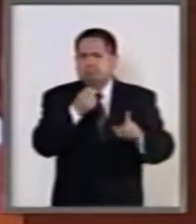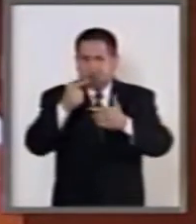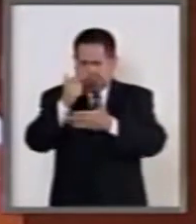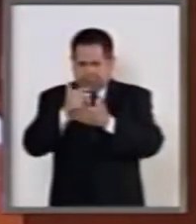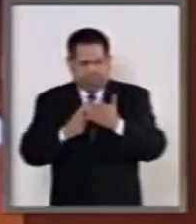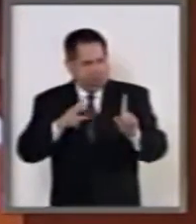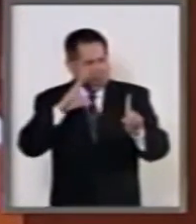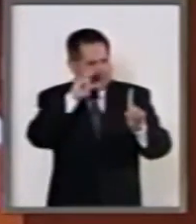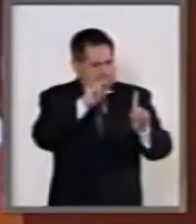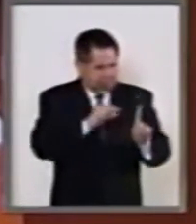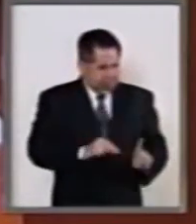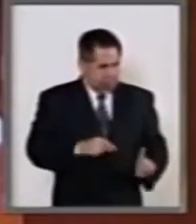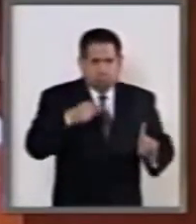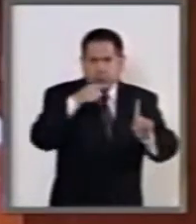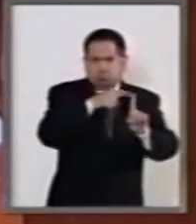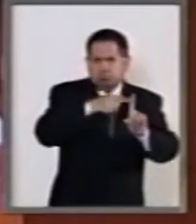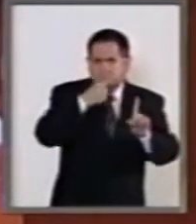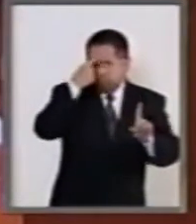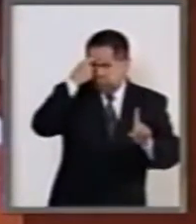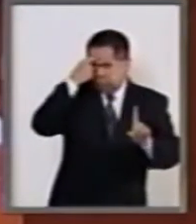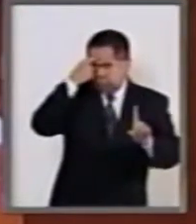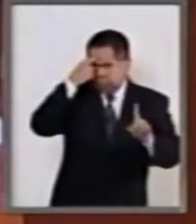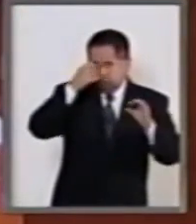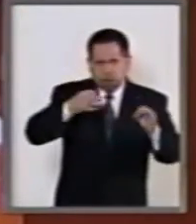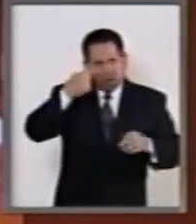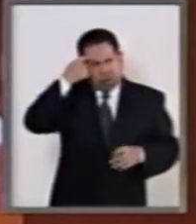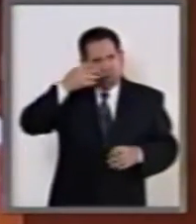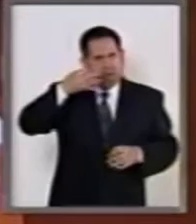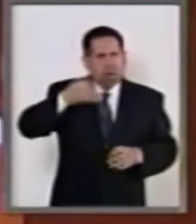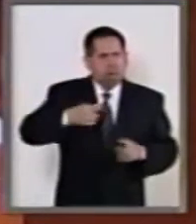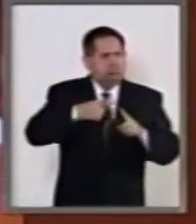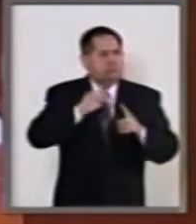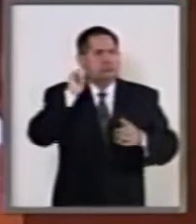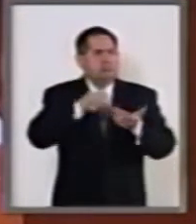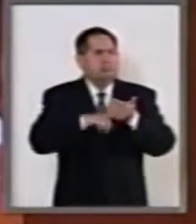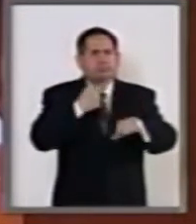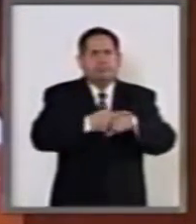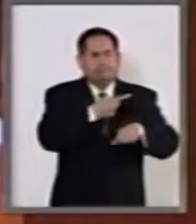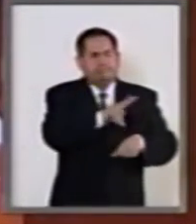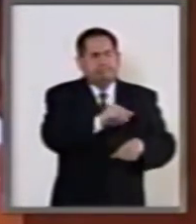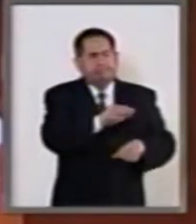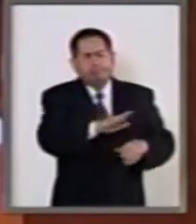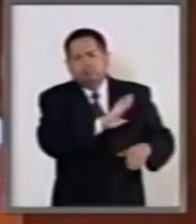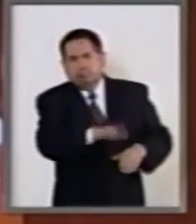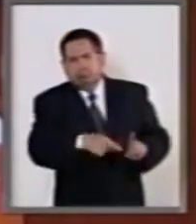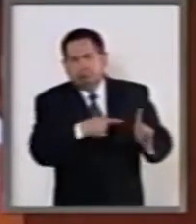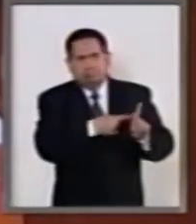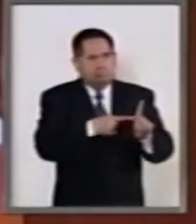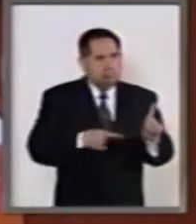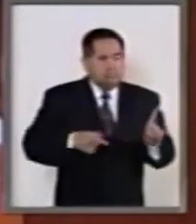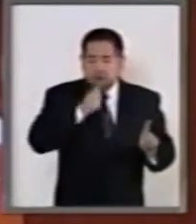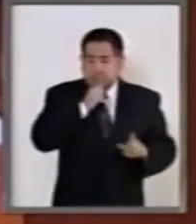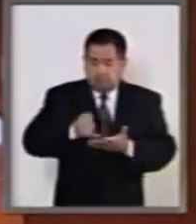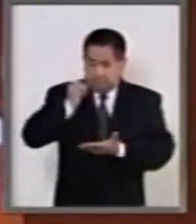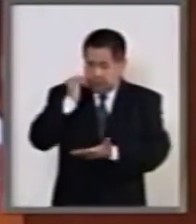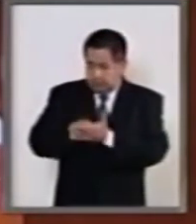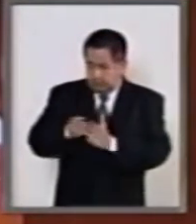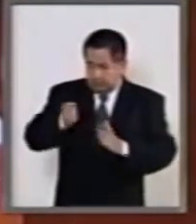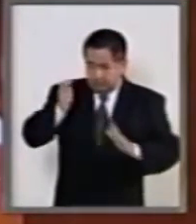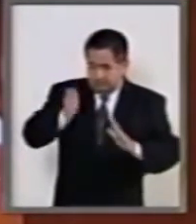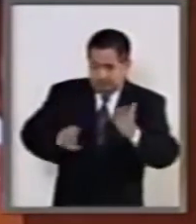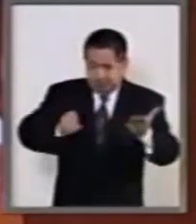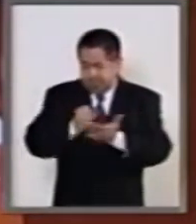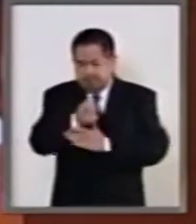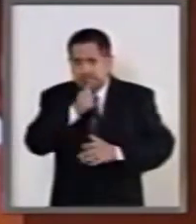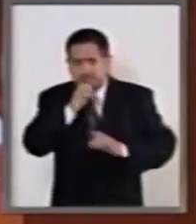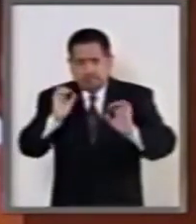una persona en estado de senilidad o con enfermedad terminal que no ha sido sentenciada, que